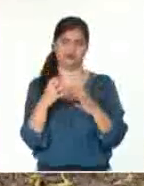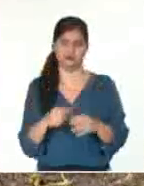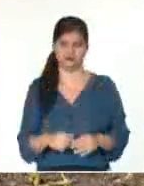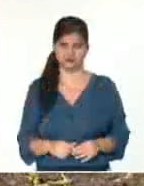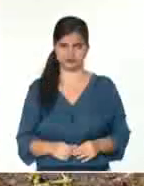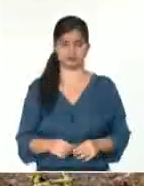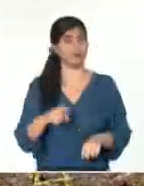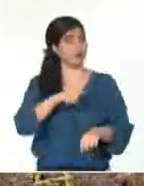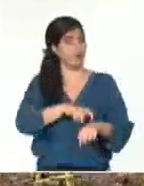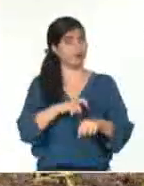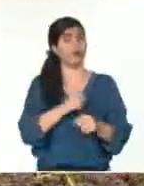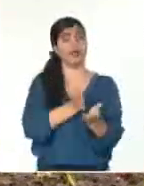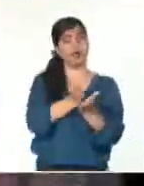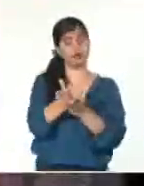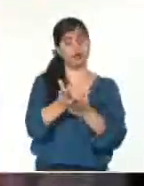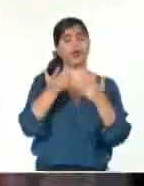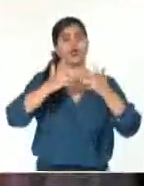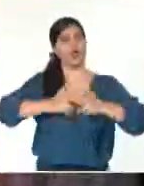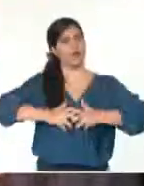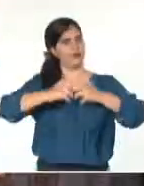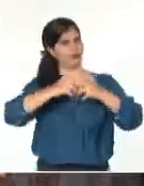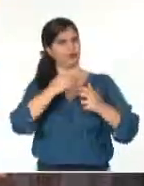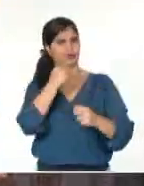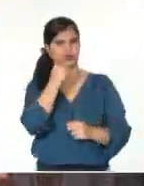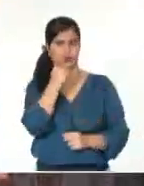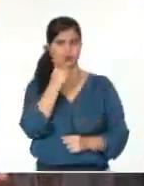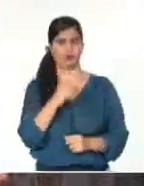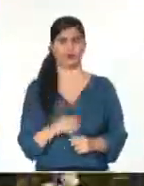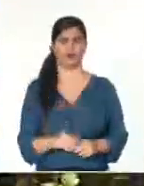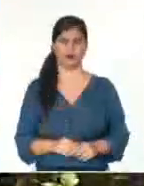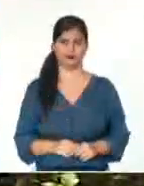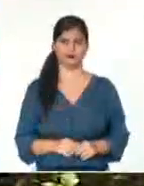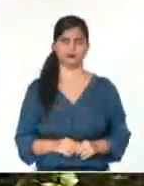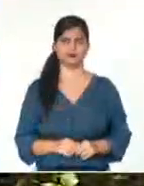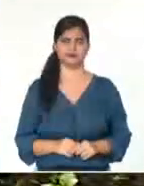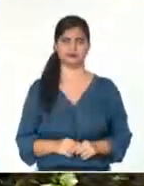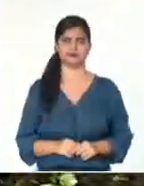disminuir su importación. Sin Castillo, Canal Cubano de Noticias.